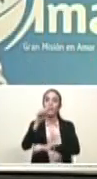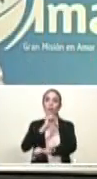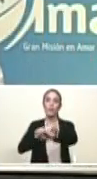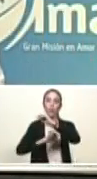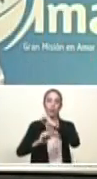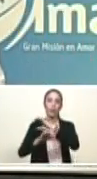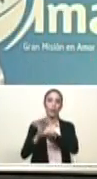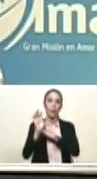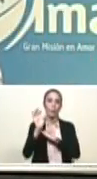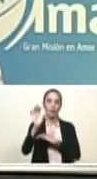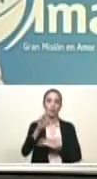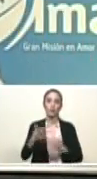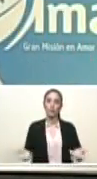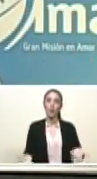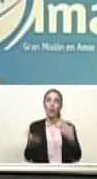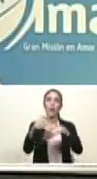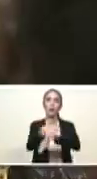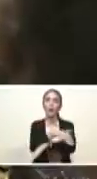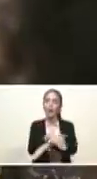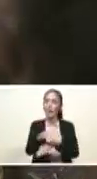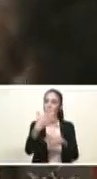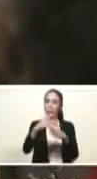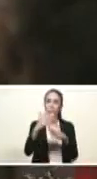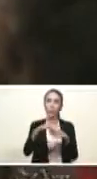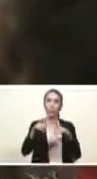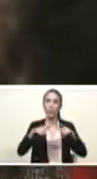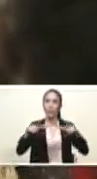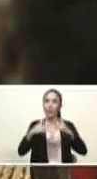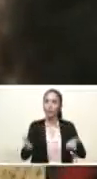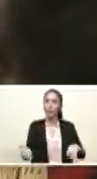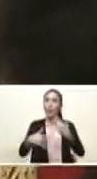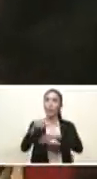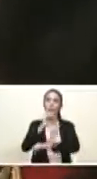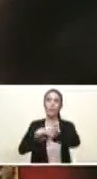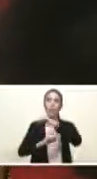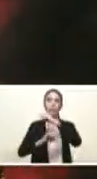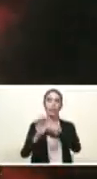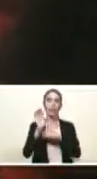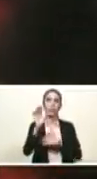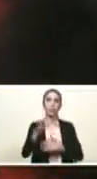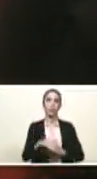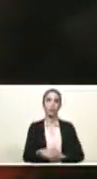la batalla, a defender Venezuela. A defender Venezuela.